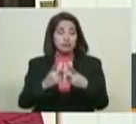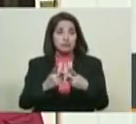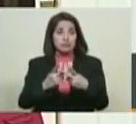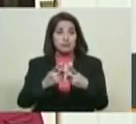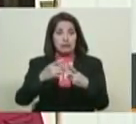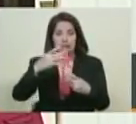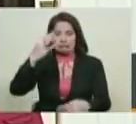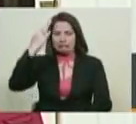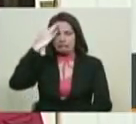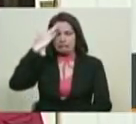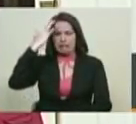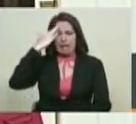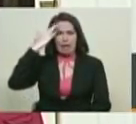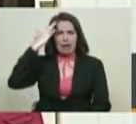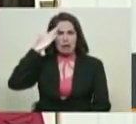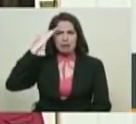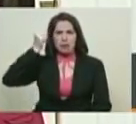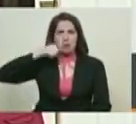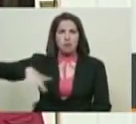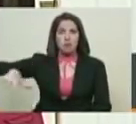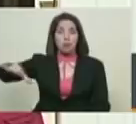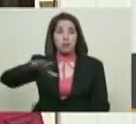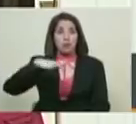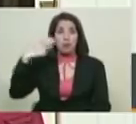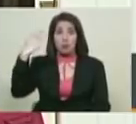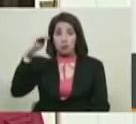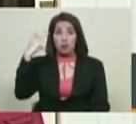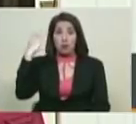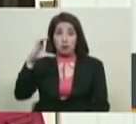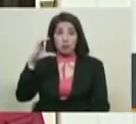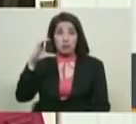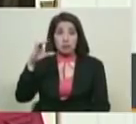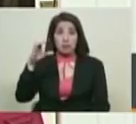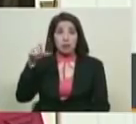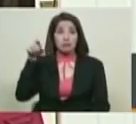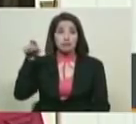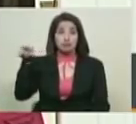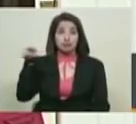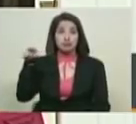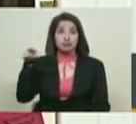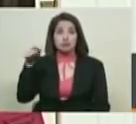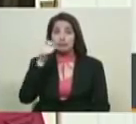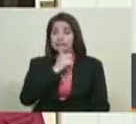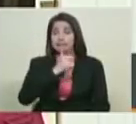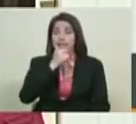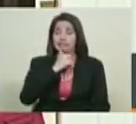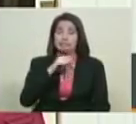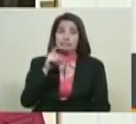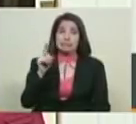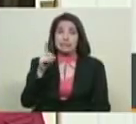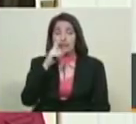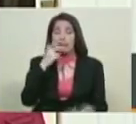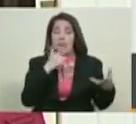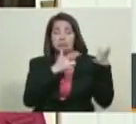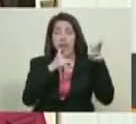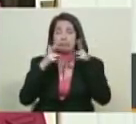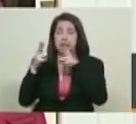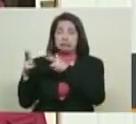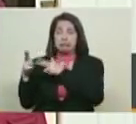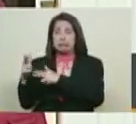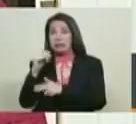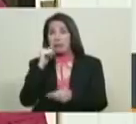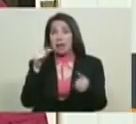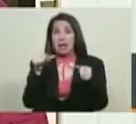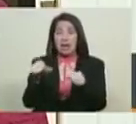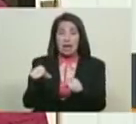sabio, es el pueblo de Colombia... ...pueblo bregador... ...70 años de masacre...